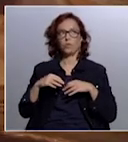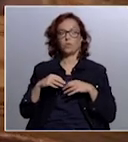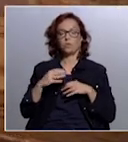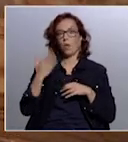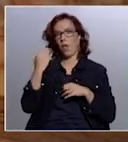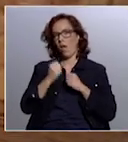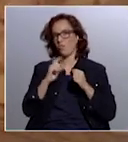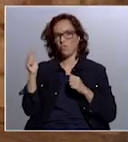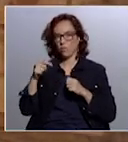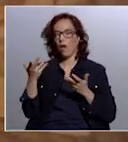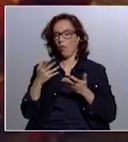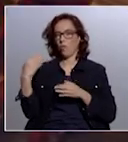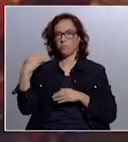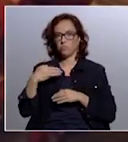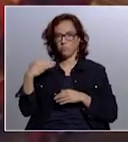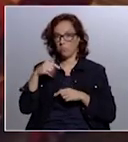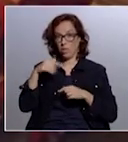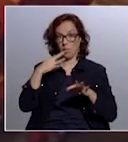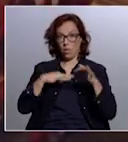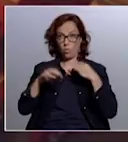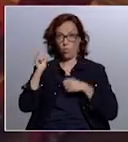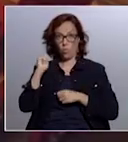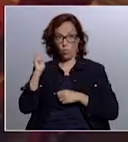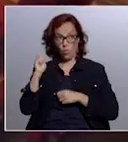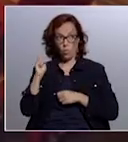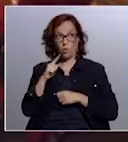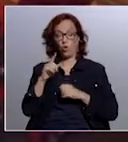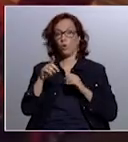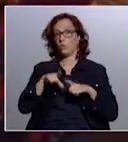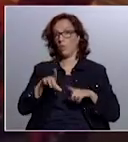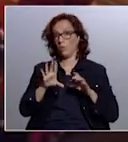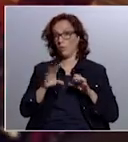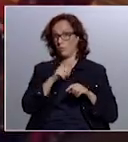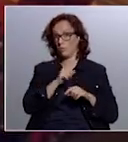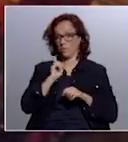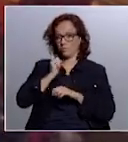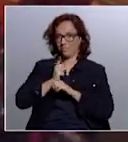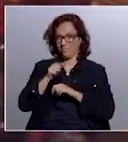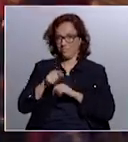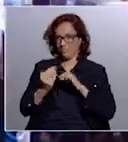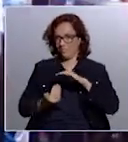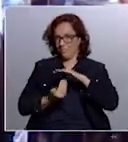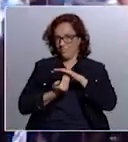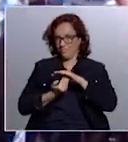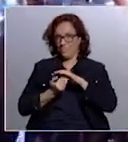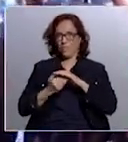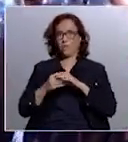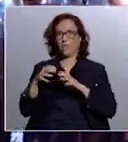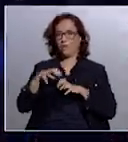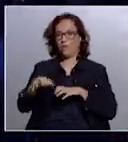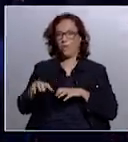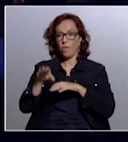teatral de la ciudad hoy este teatro público dependiente de la intendencia de montevideo dispone de tres salas habilitadas para